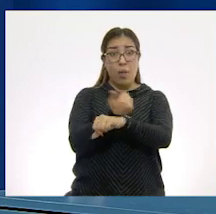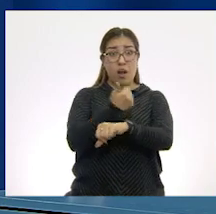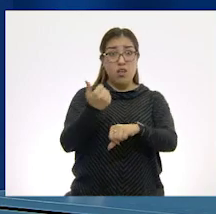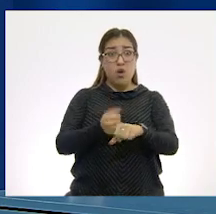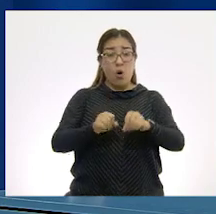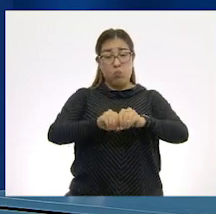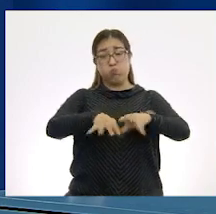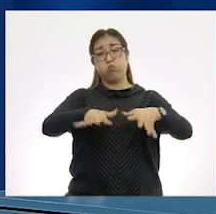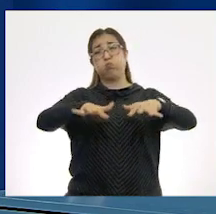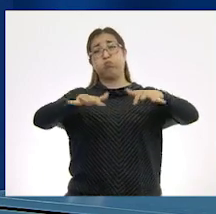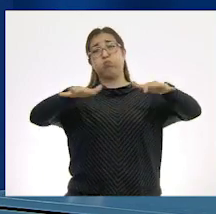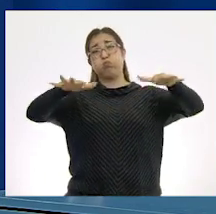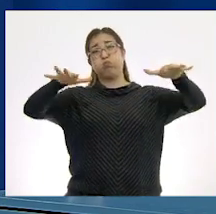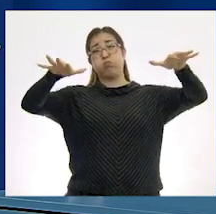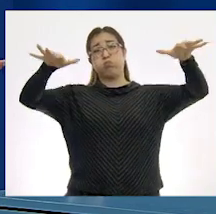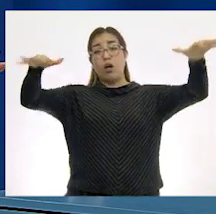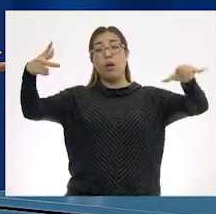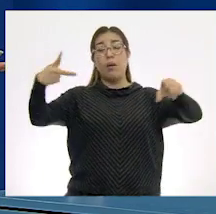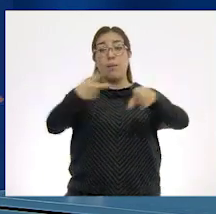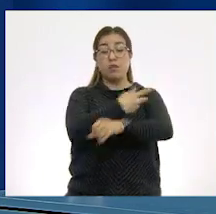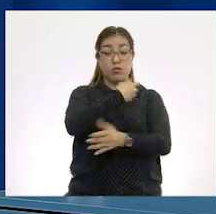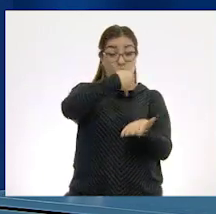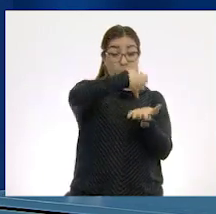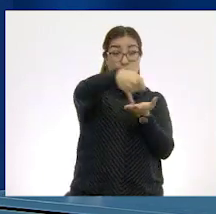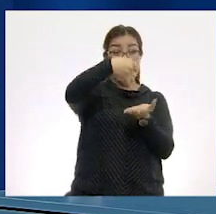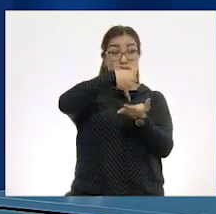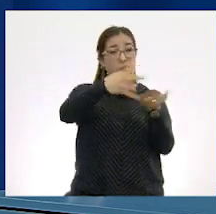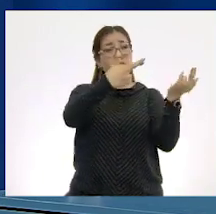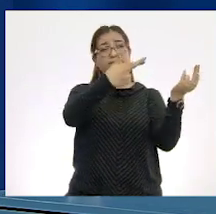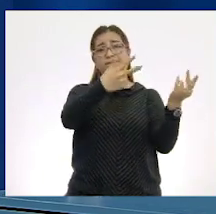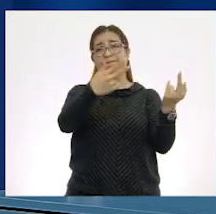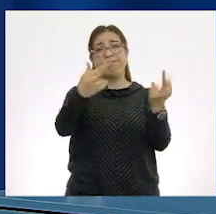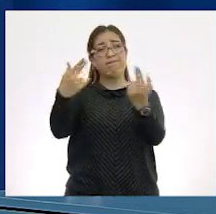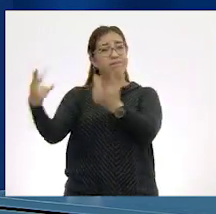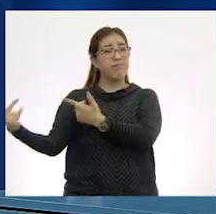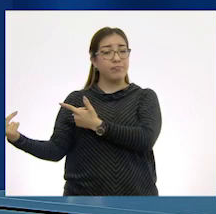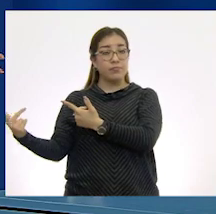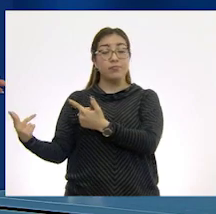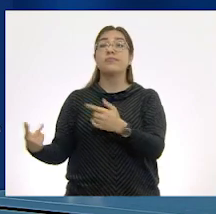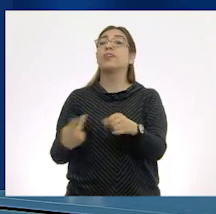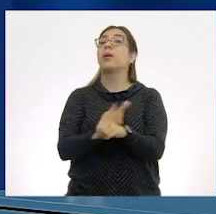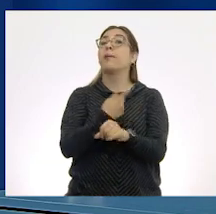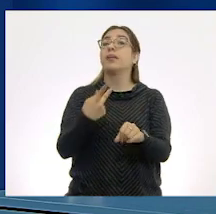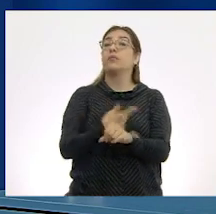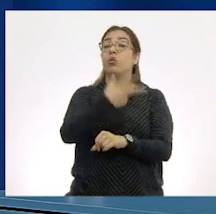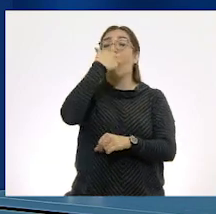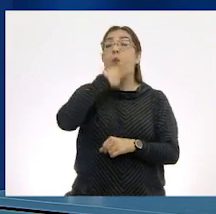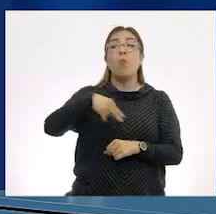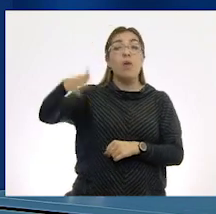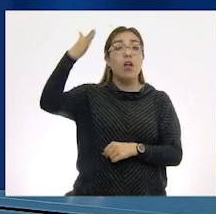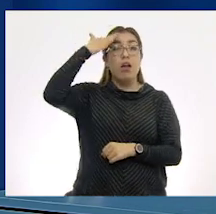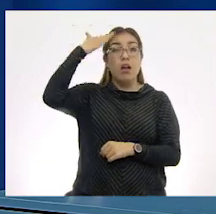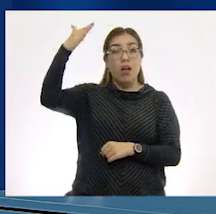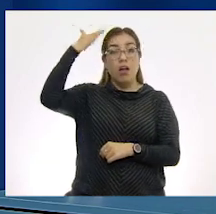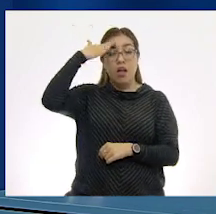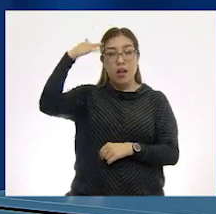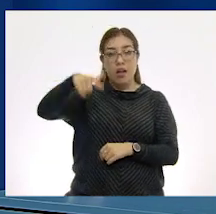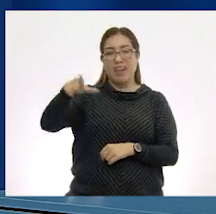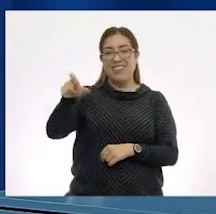y destrozara los cultivos. Así que el encargado del líder del clan